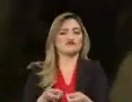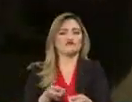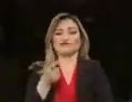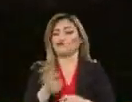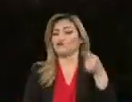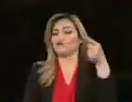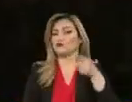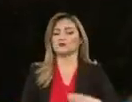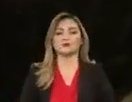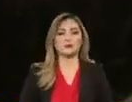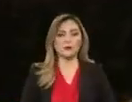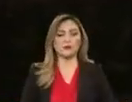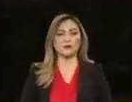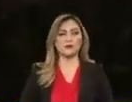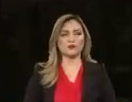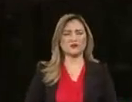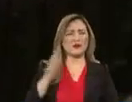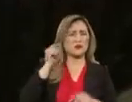lo consiguió.